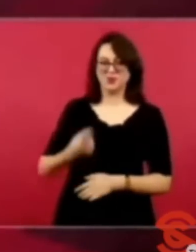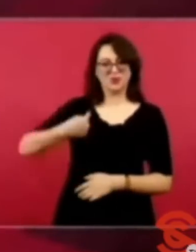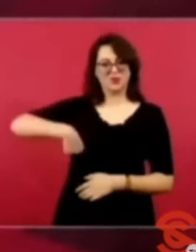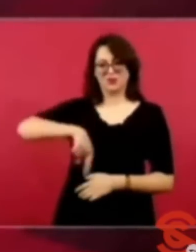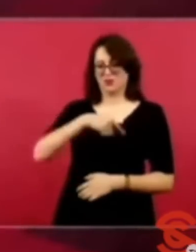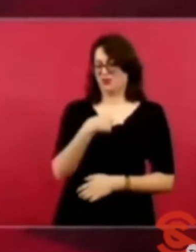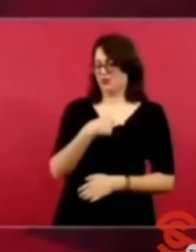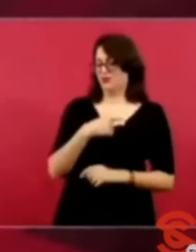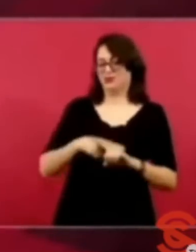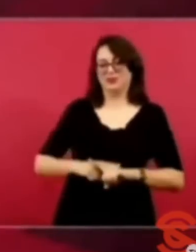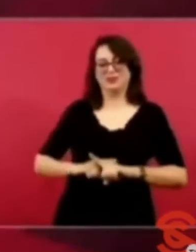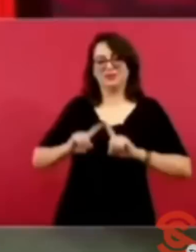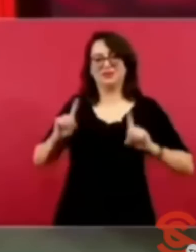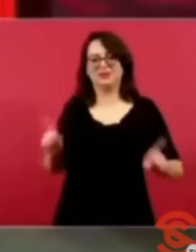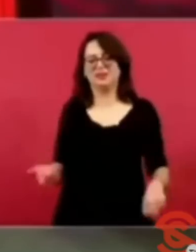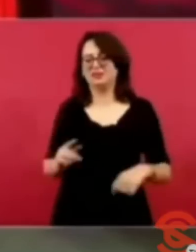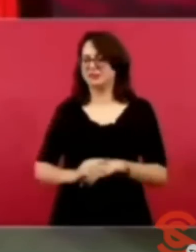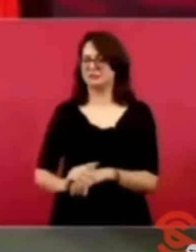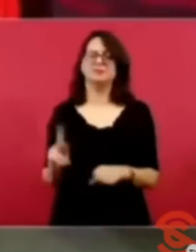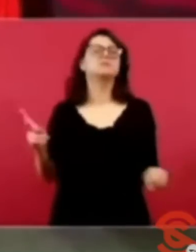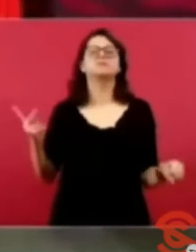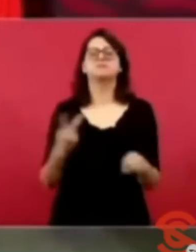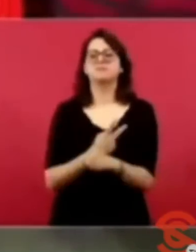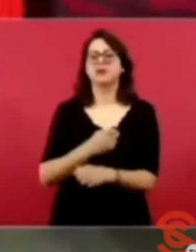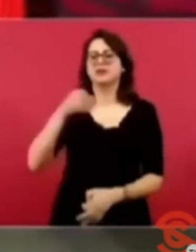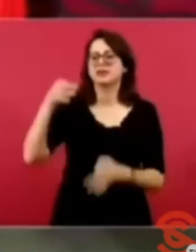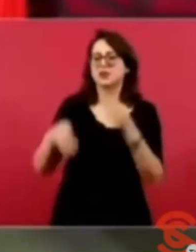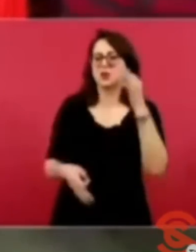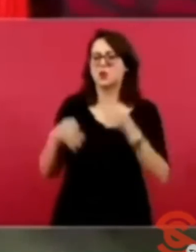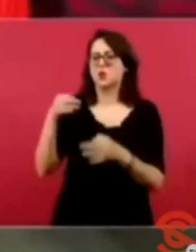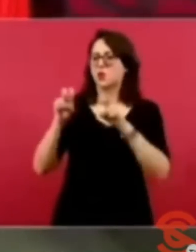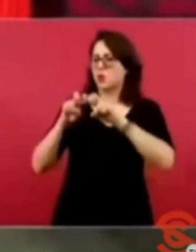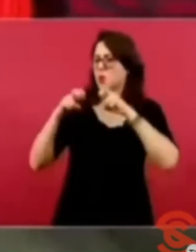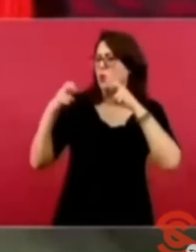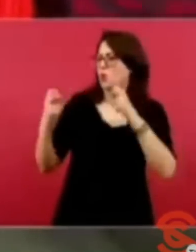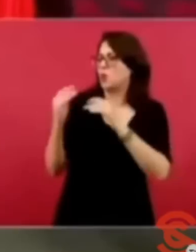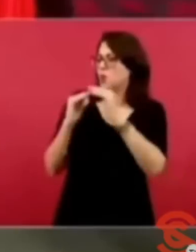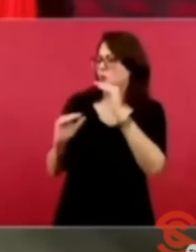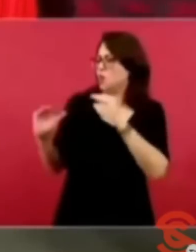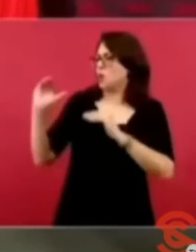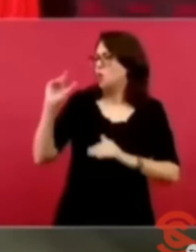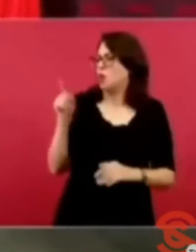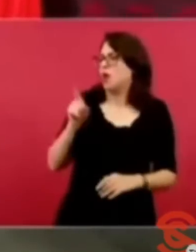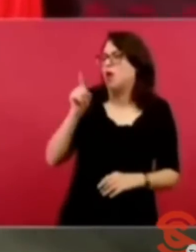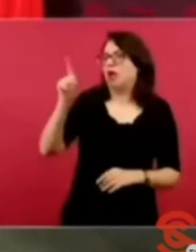cambia tres veces su criterio, o mejor dicho,